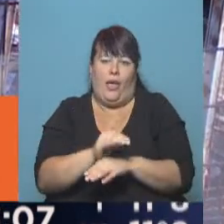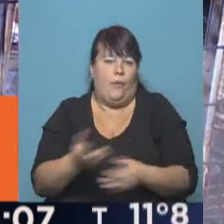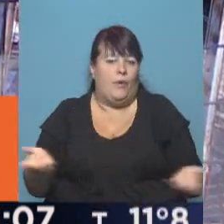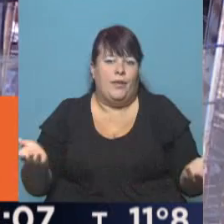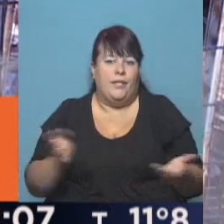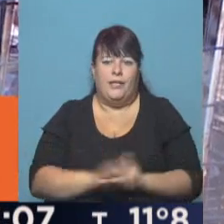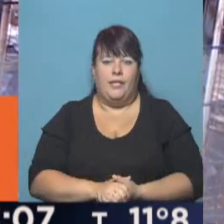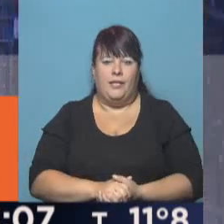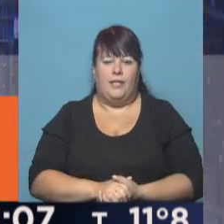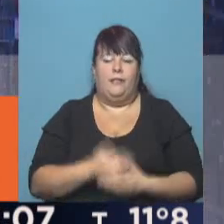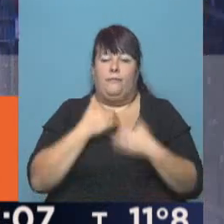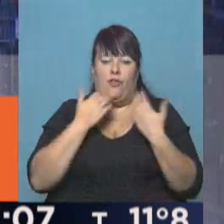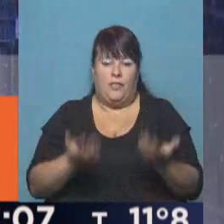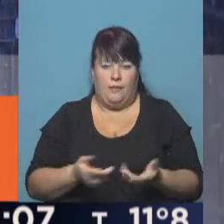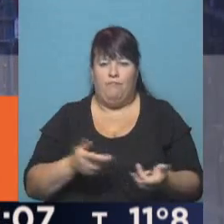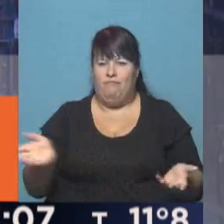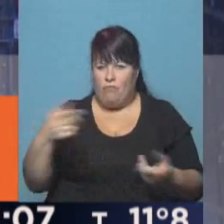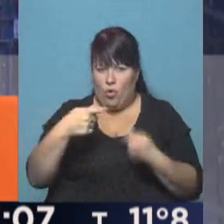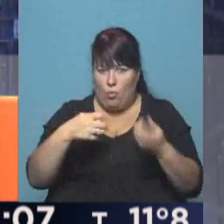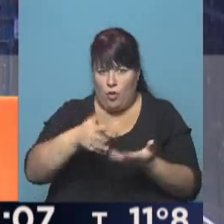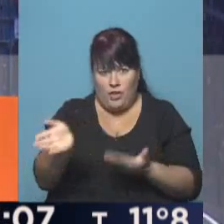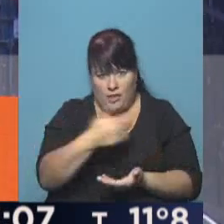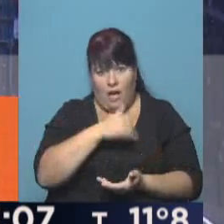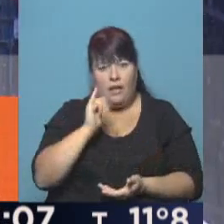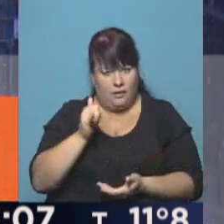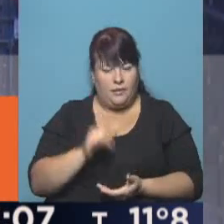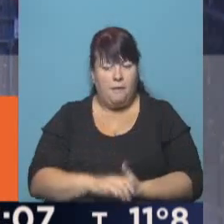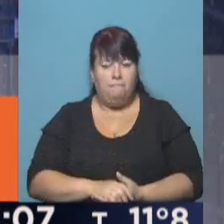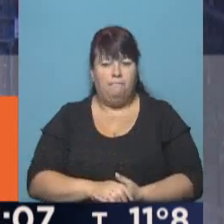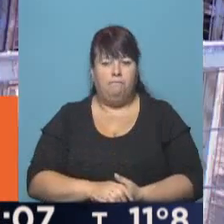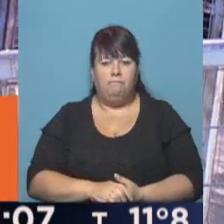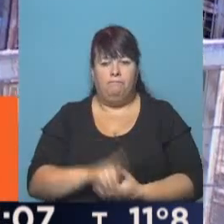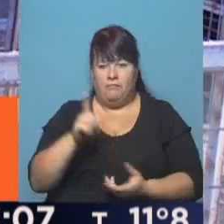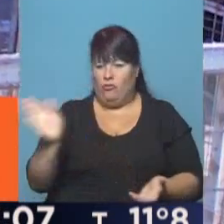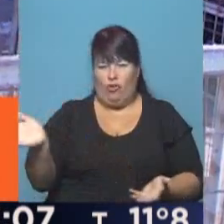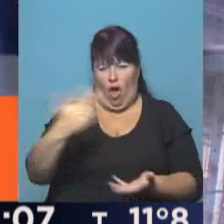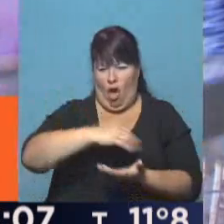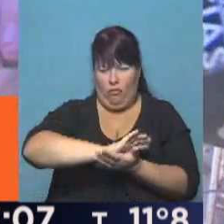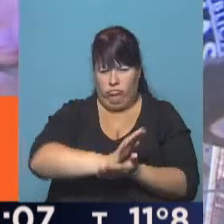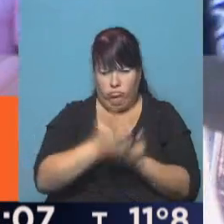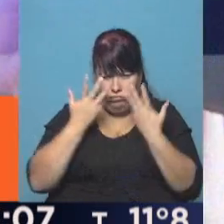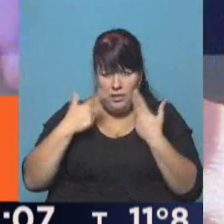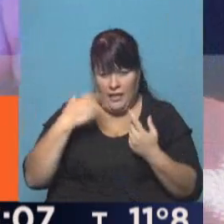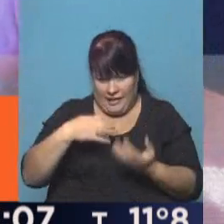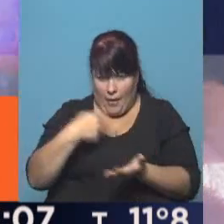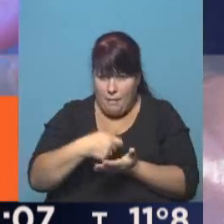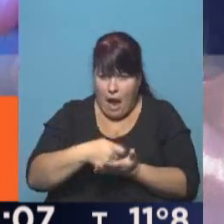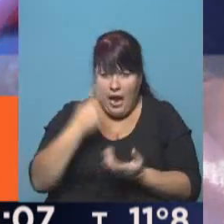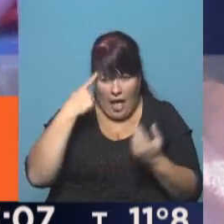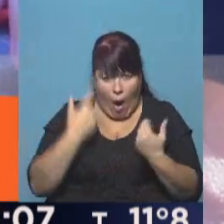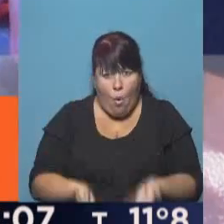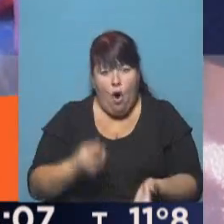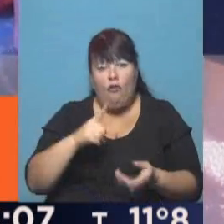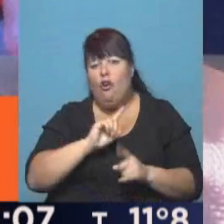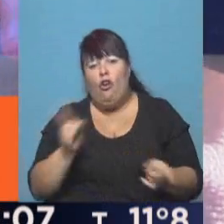y no sé. ¿Han levantado tu puesto? Sí, levantaron todo. ¿Y está bien que te cobren eso? ¿Están de acuerdo o no